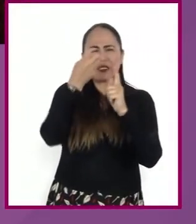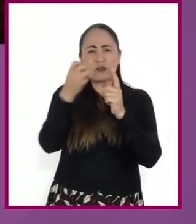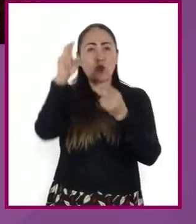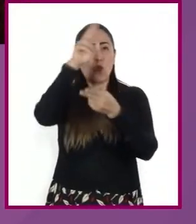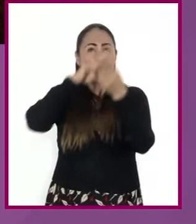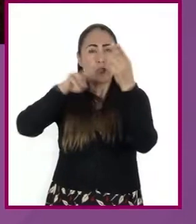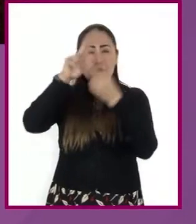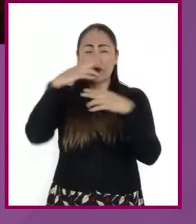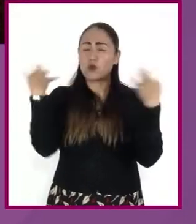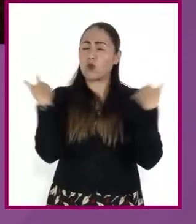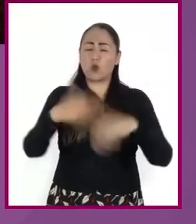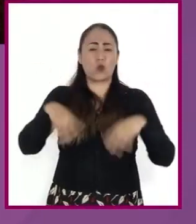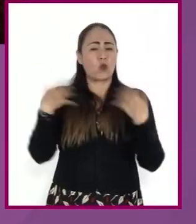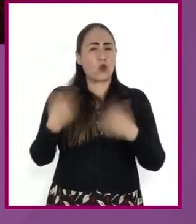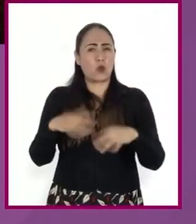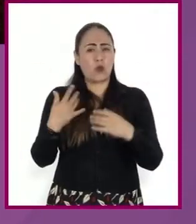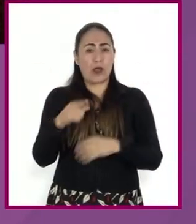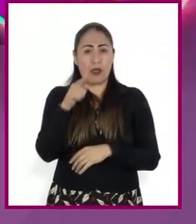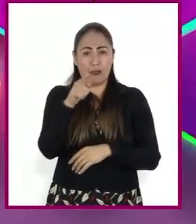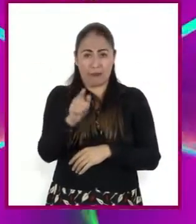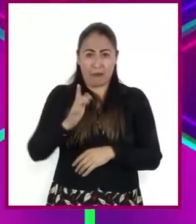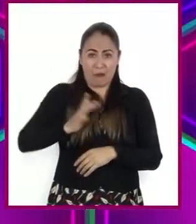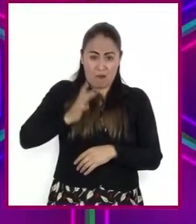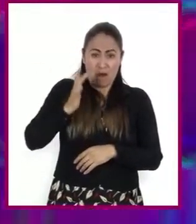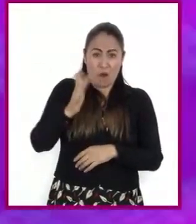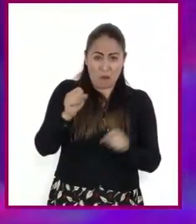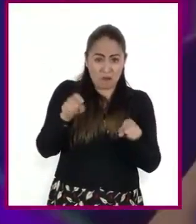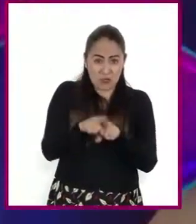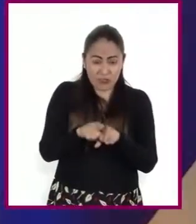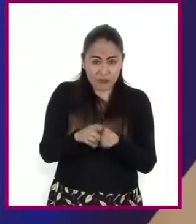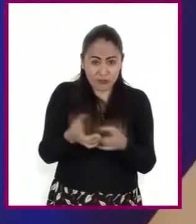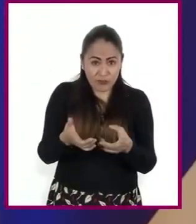deja de sorprenderme. ¿Y a ti?